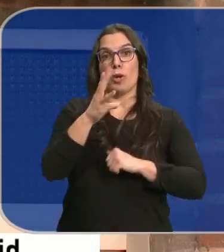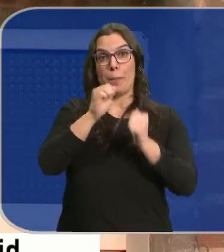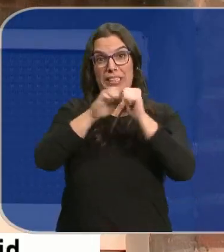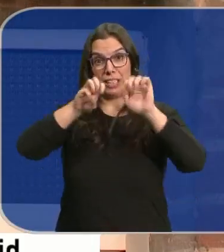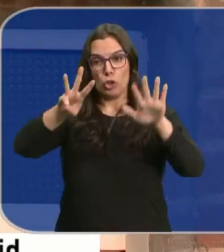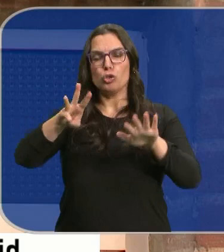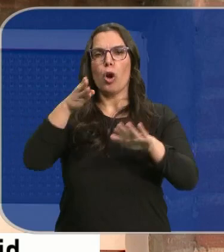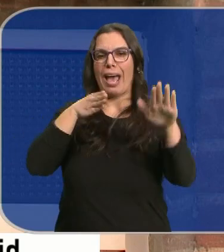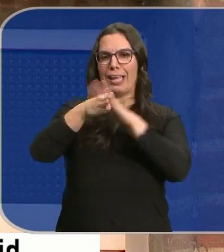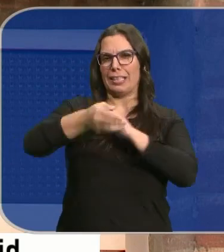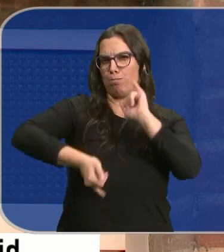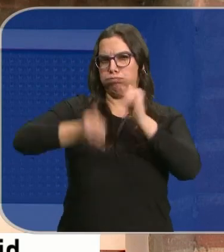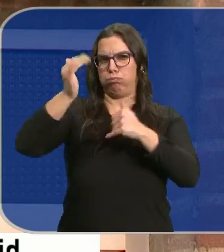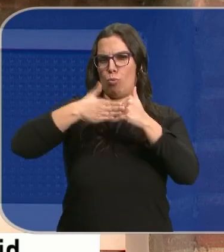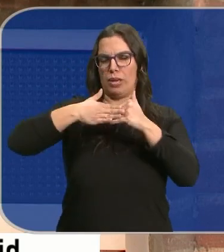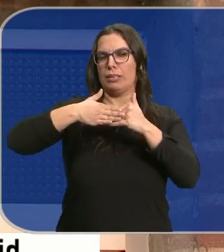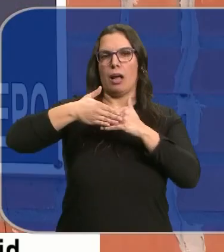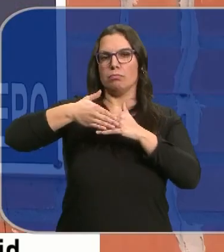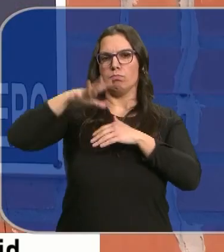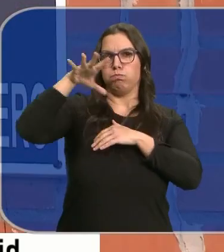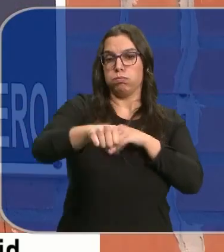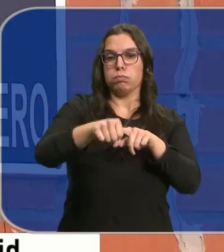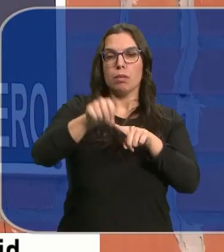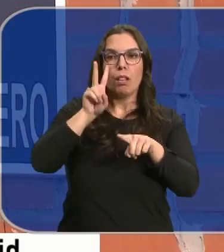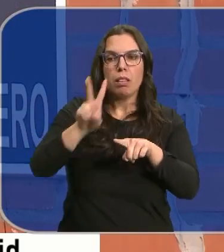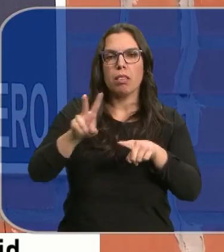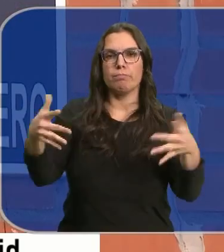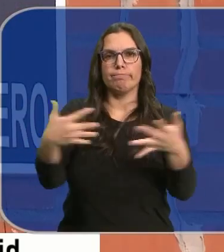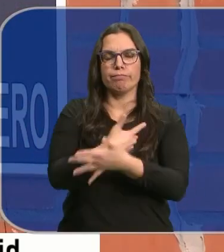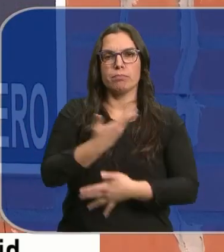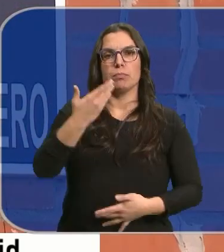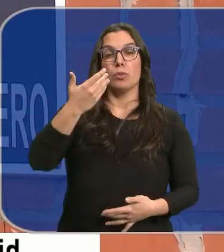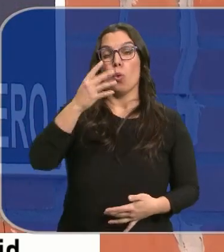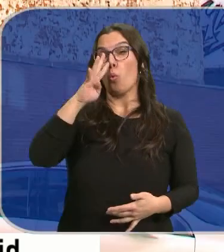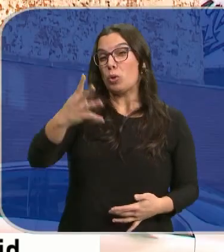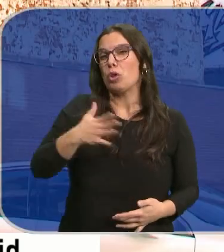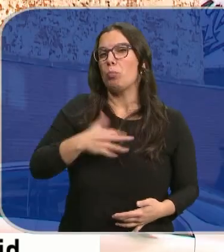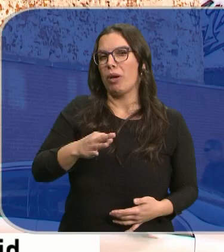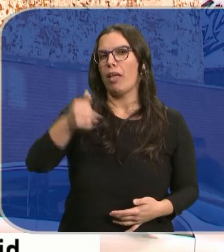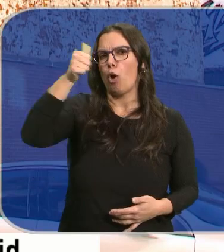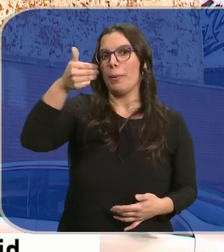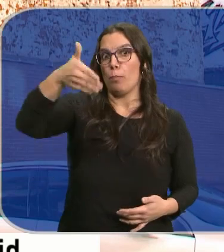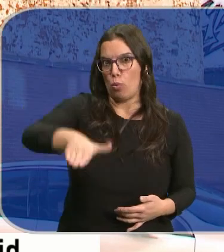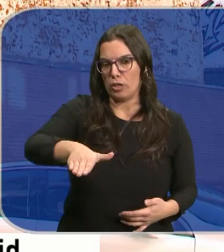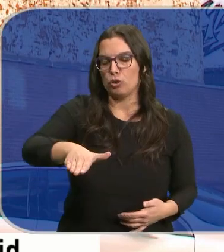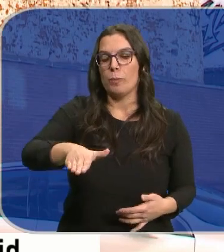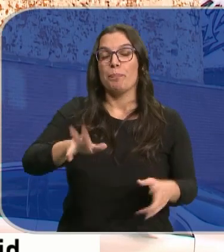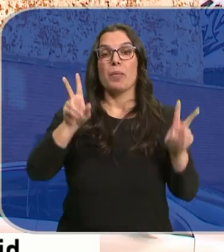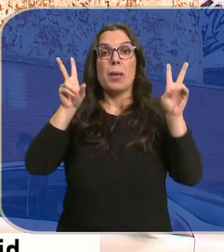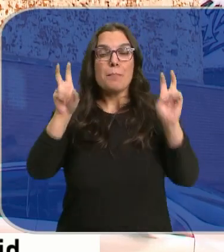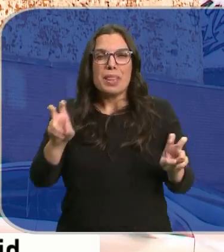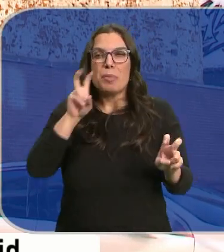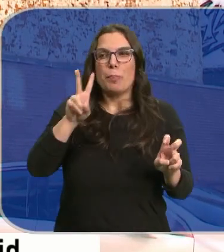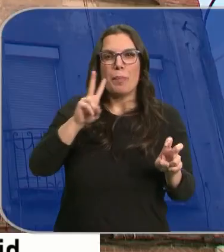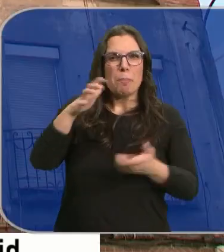el cuerpo. Según han informado las fuentes, el hombre de 62 años llevaba al menos 4 años sin vida y aunque no se encontraron